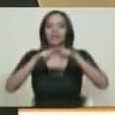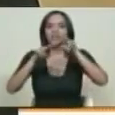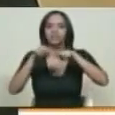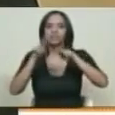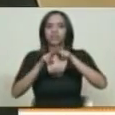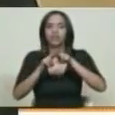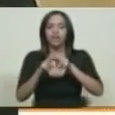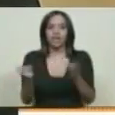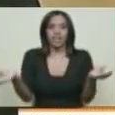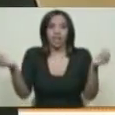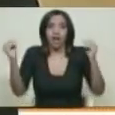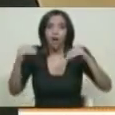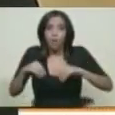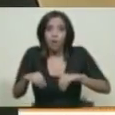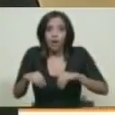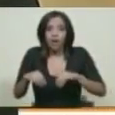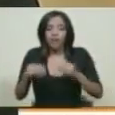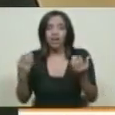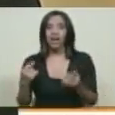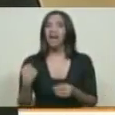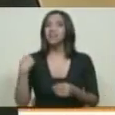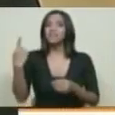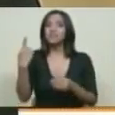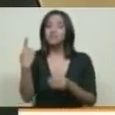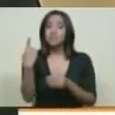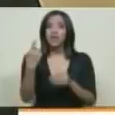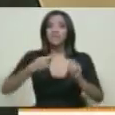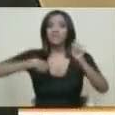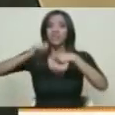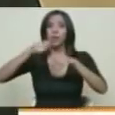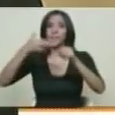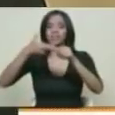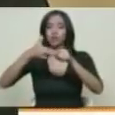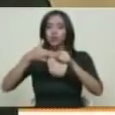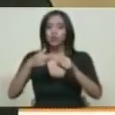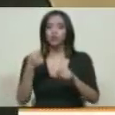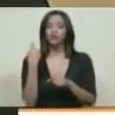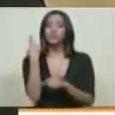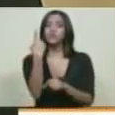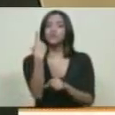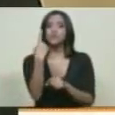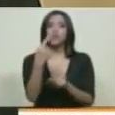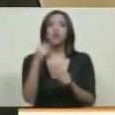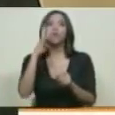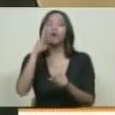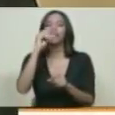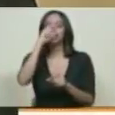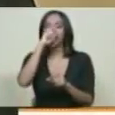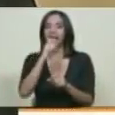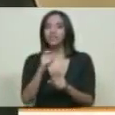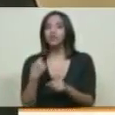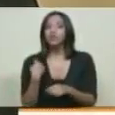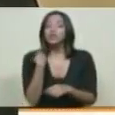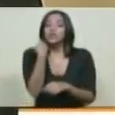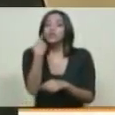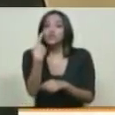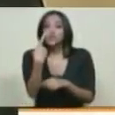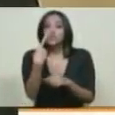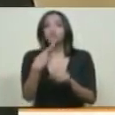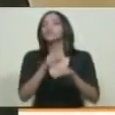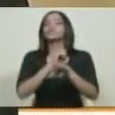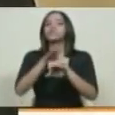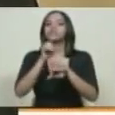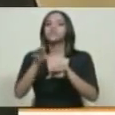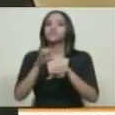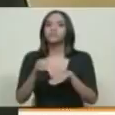corresponde al exportador número uno del petróleo, de casi 40 años, y uno de los principales exportadores de petróleo a partir